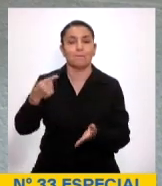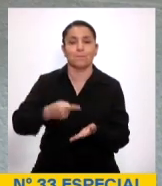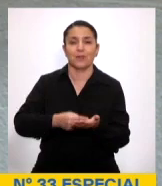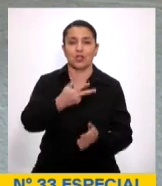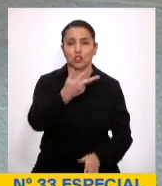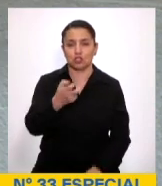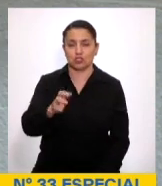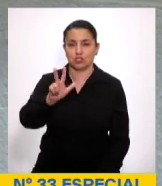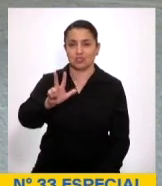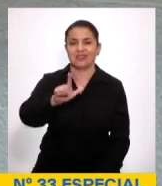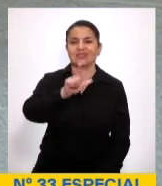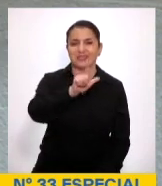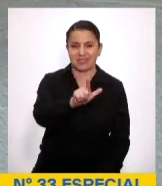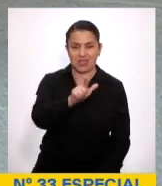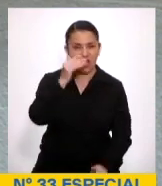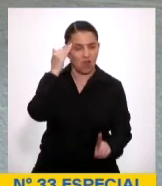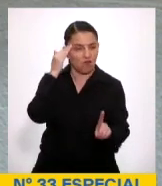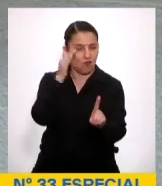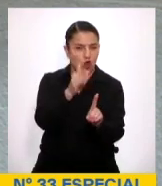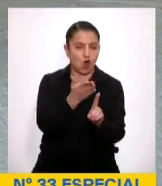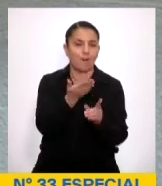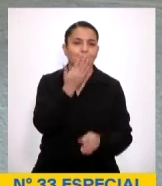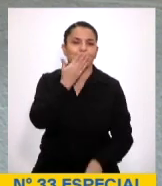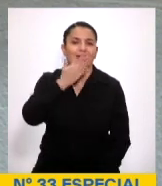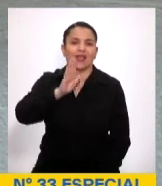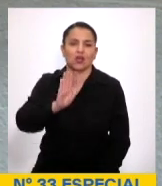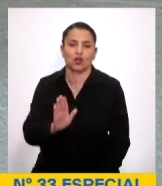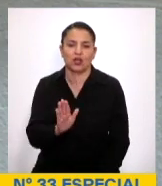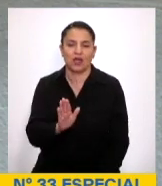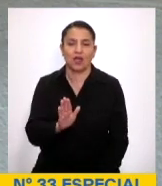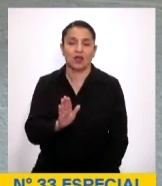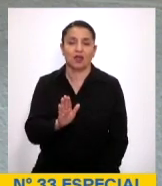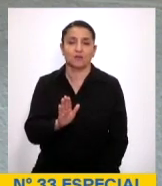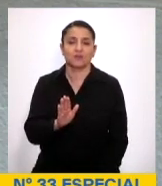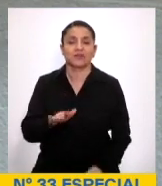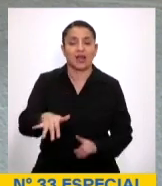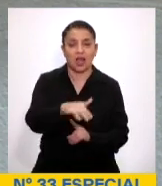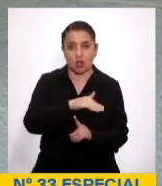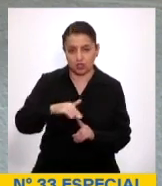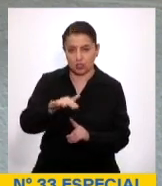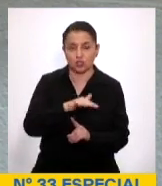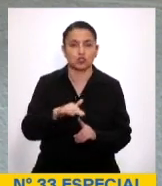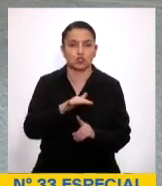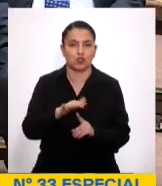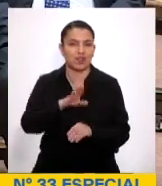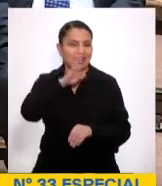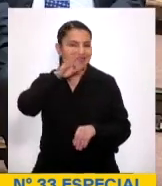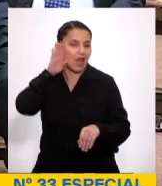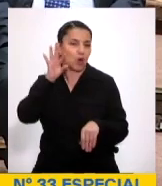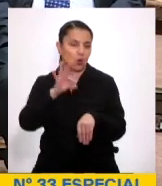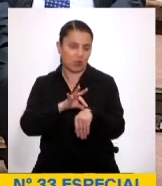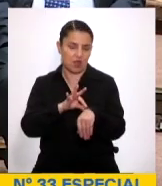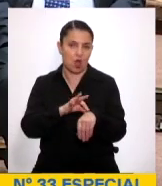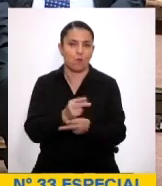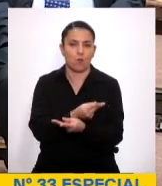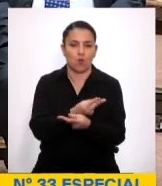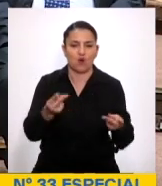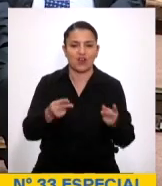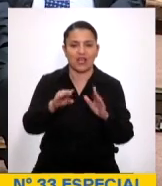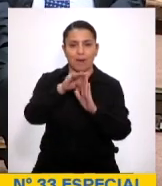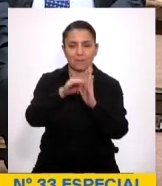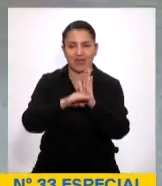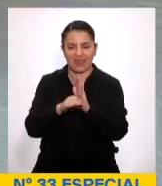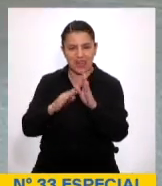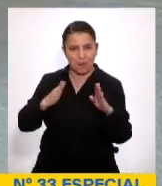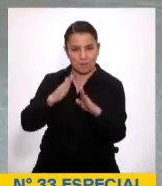1887 que se enfocó en mejorar las des mejoradas condiciones de de salubridad pública promoviendo medidas para prevenir